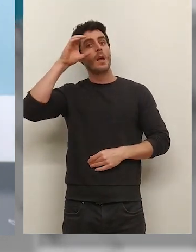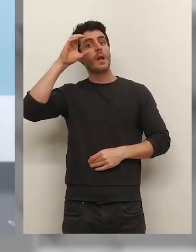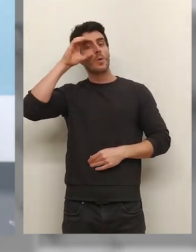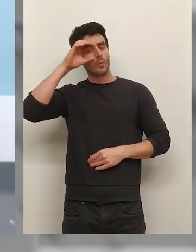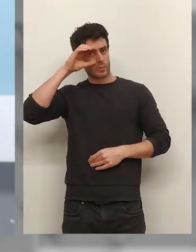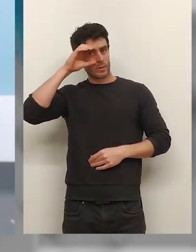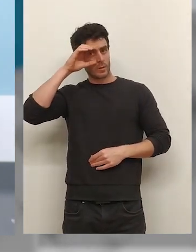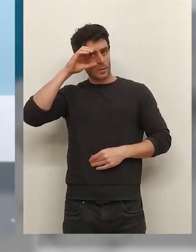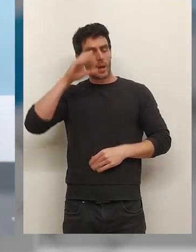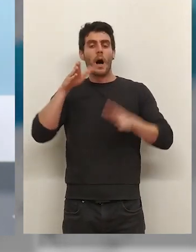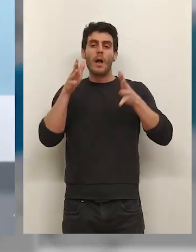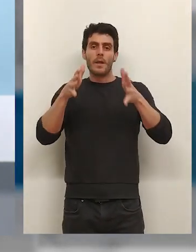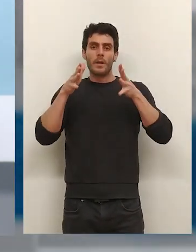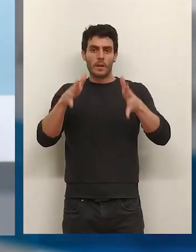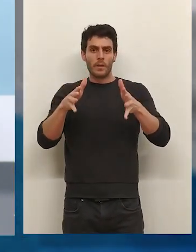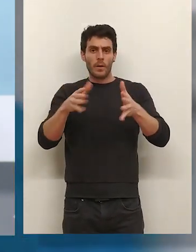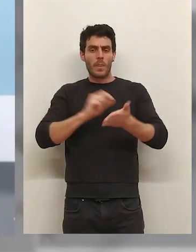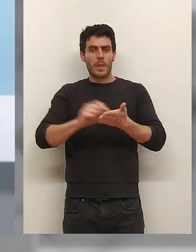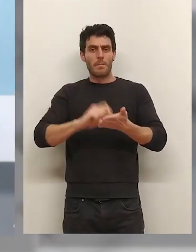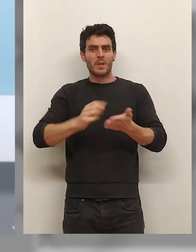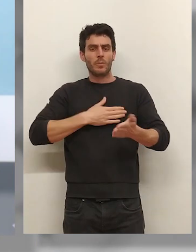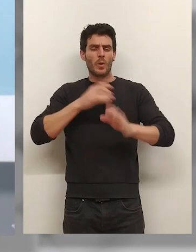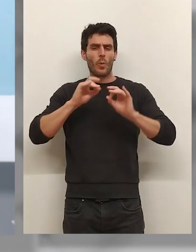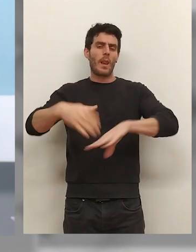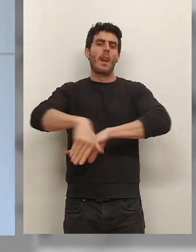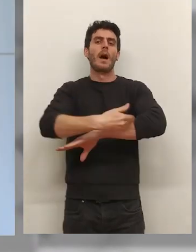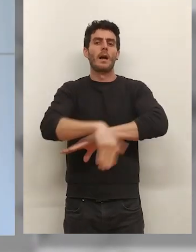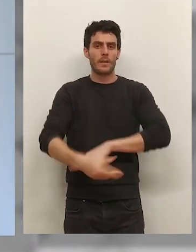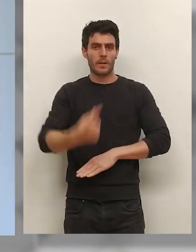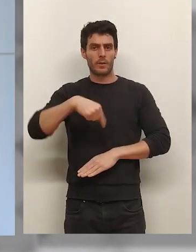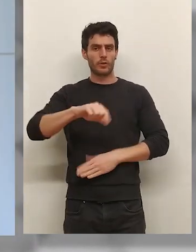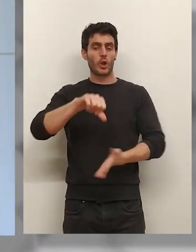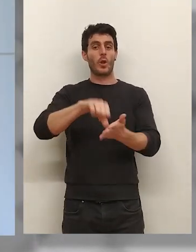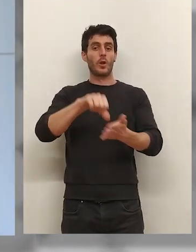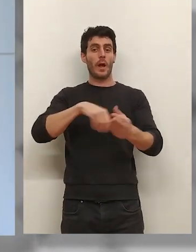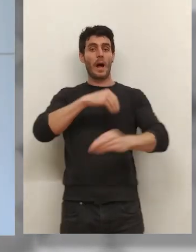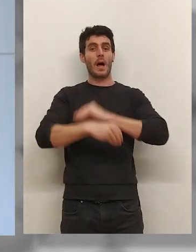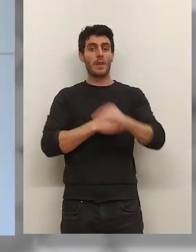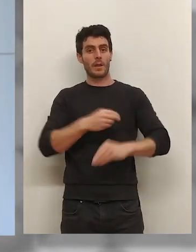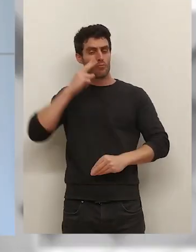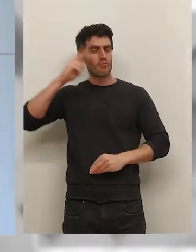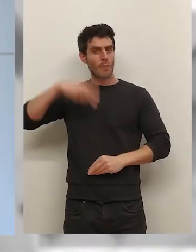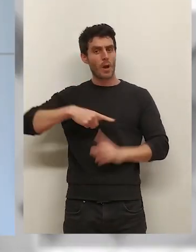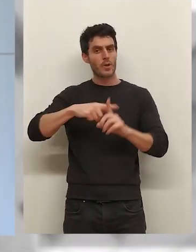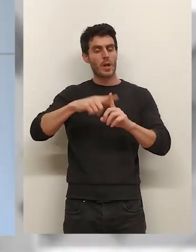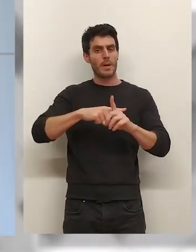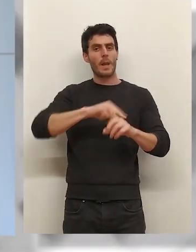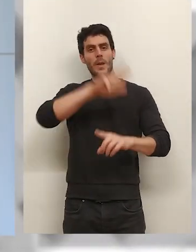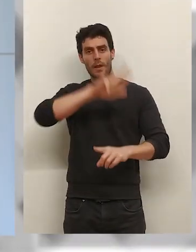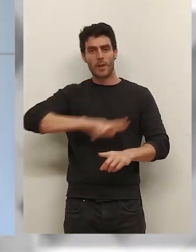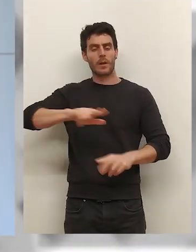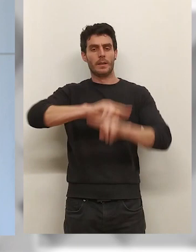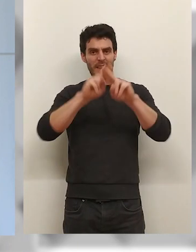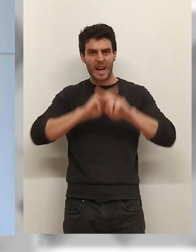atendiendo, encajando, y mi despacho será la calle. Estamos construyendo esa ciudad y es reconocida a nivel nacional e